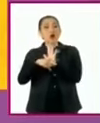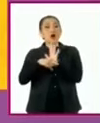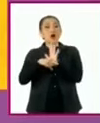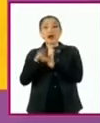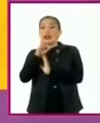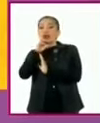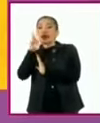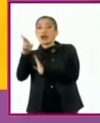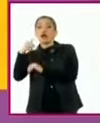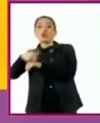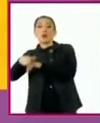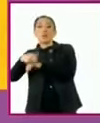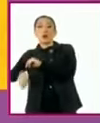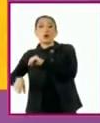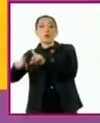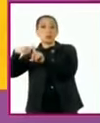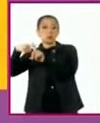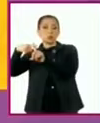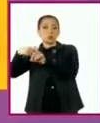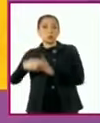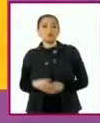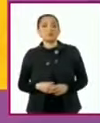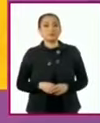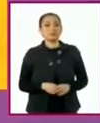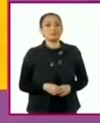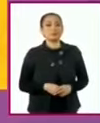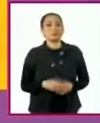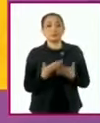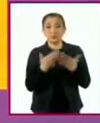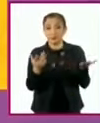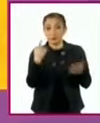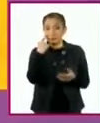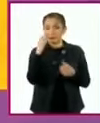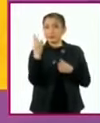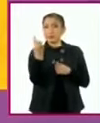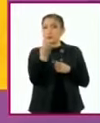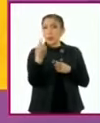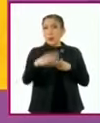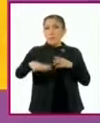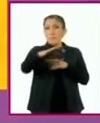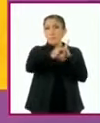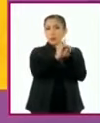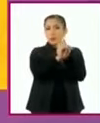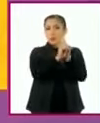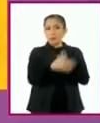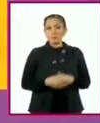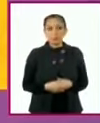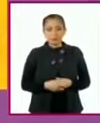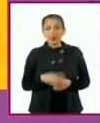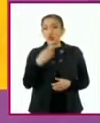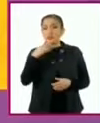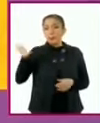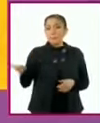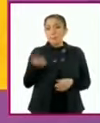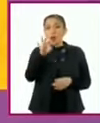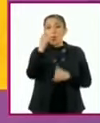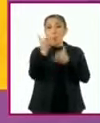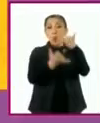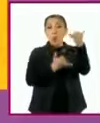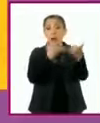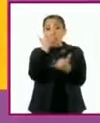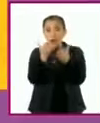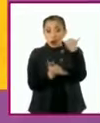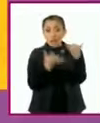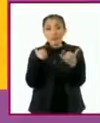será un número con signo positivo. Ahora necesitamos un contexto. Usaremos el de los juegos